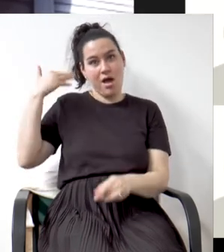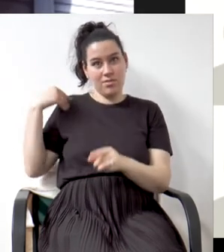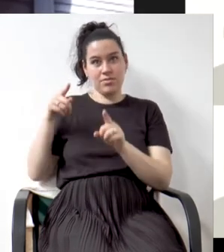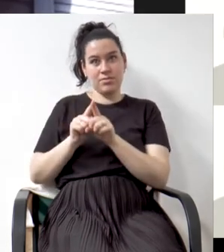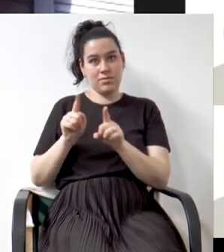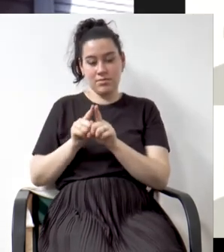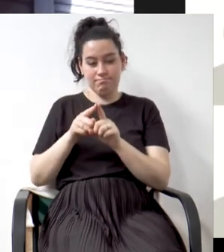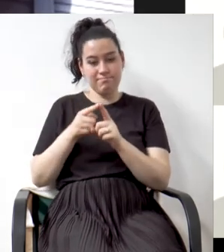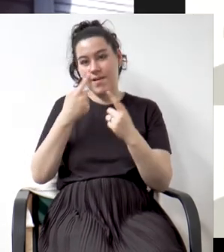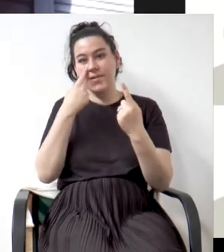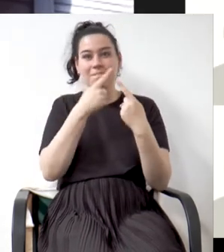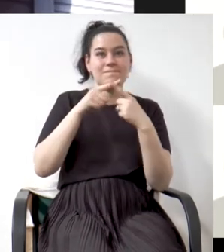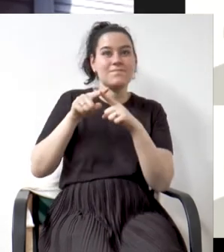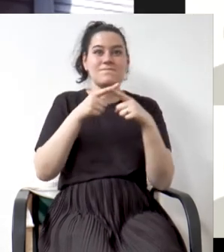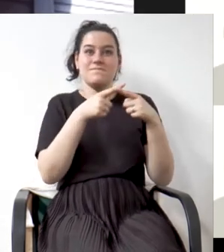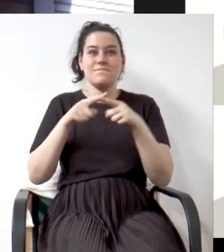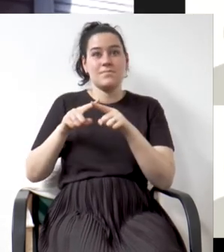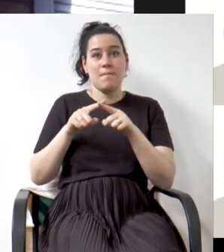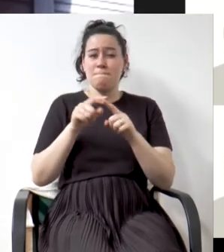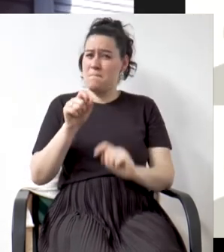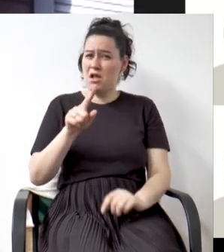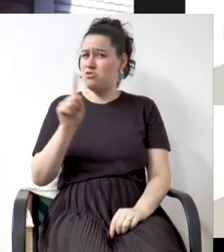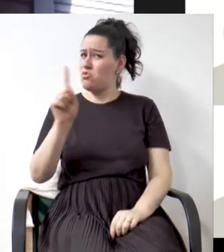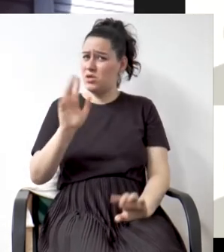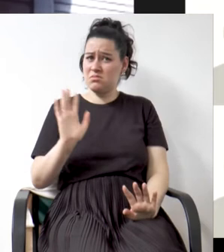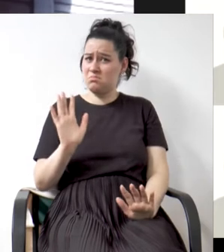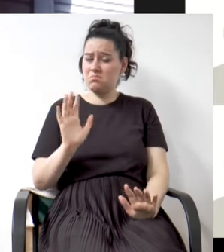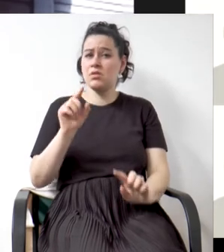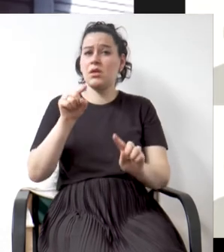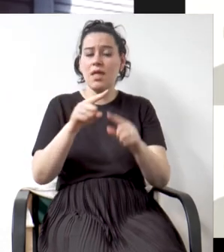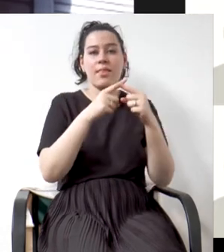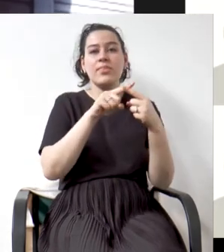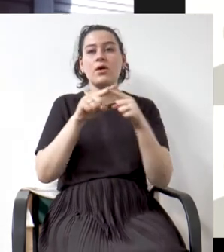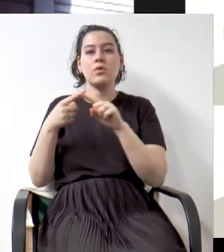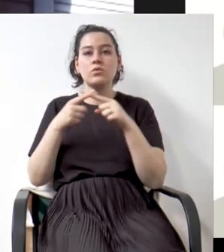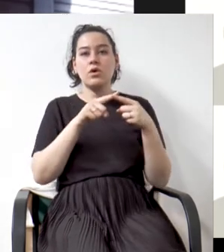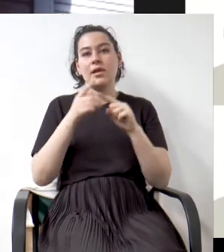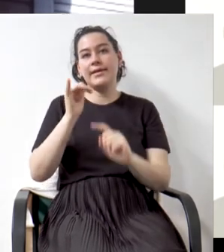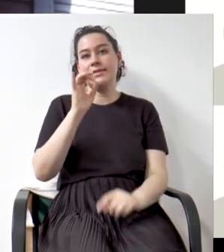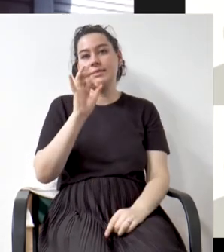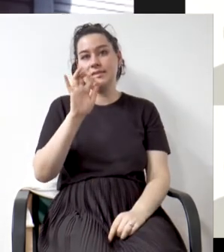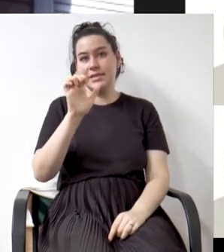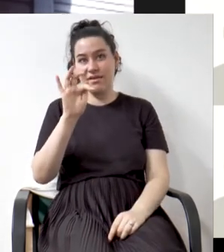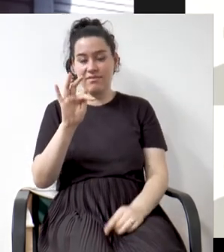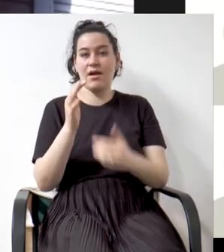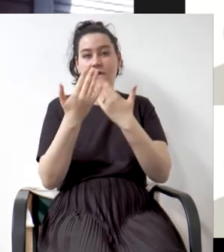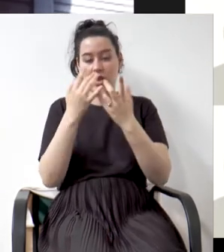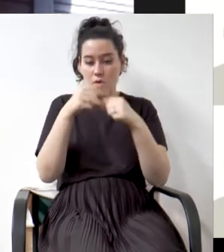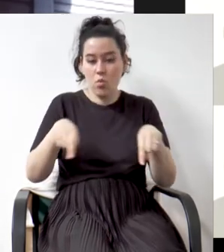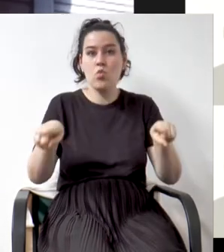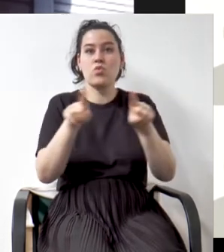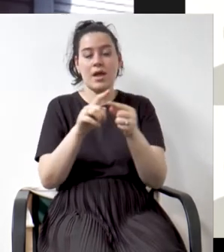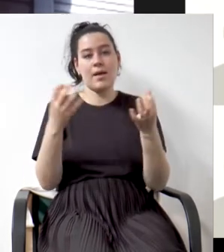va a ser un centro de tensión. Y esto no es necesariamente malo, sino que estas discusiones y que el ICEF esté conversando con ustedes